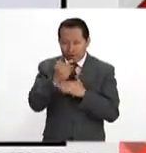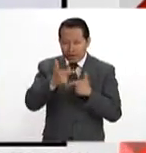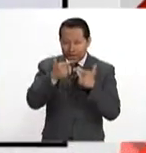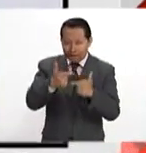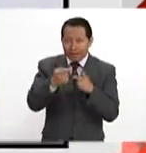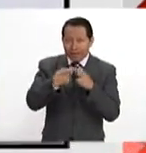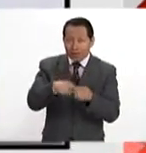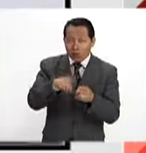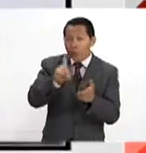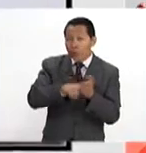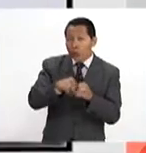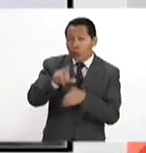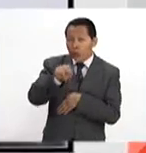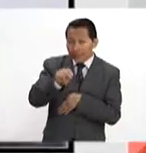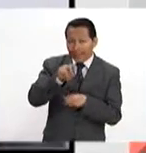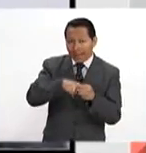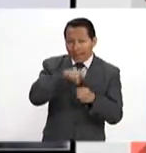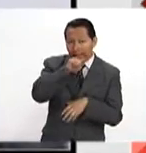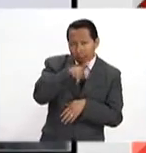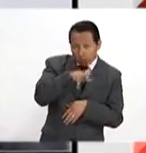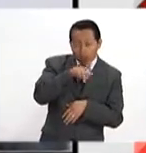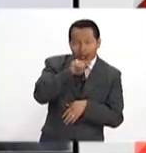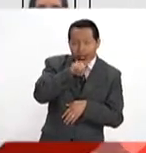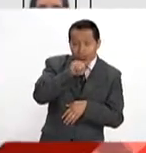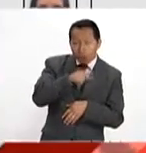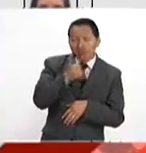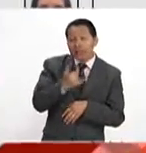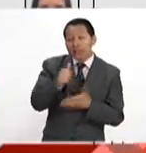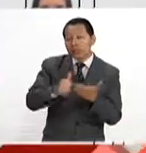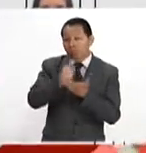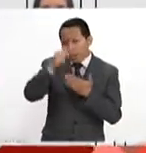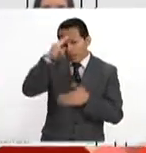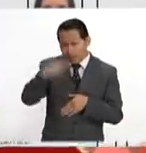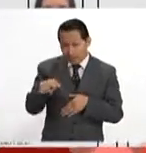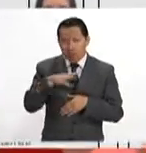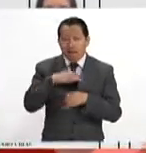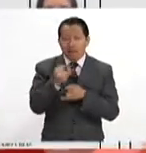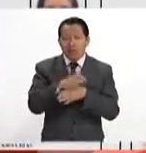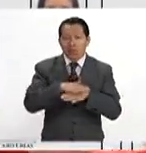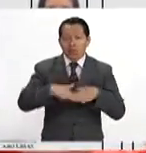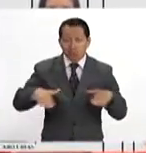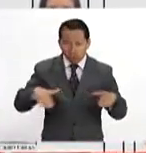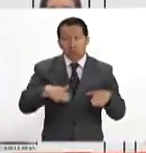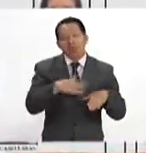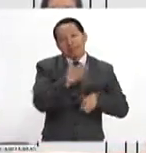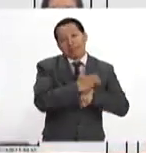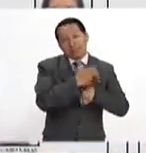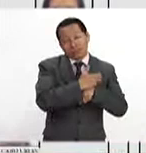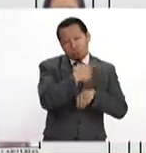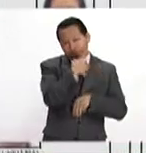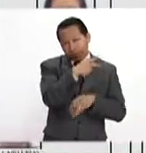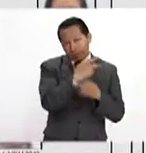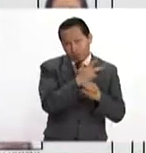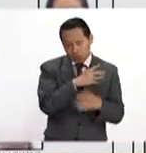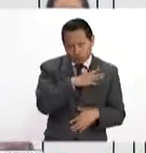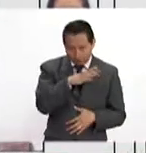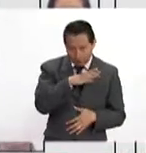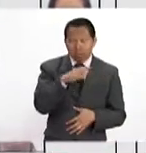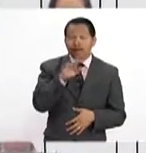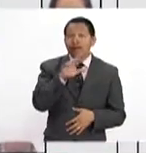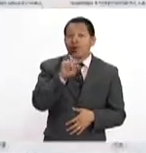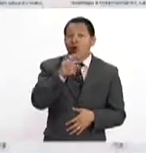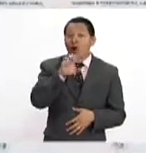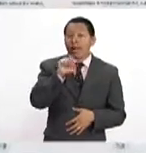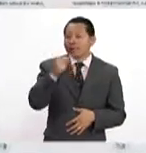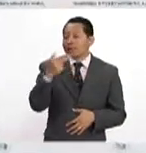los 80 en Jalisco y en la Ciudad de México. Esto de acuerdo con información del Departamento del Tesoro de allá de los Estados Unidos. Flores